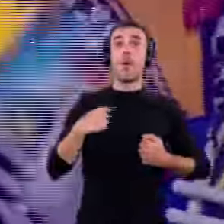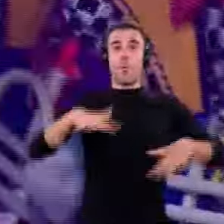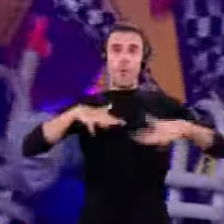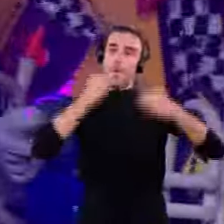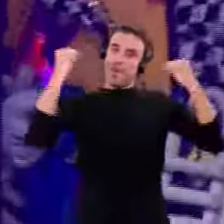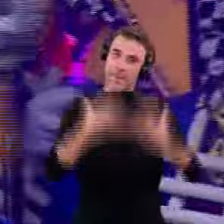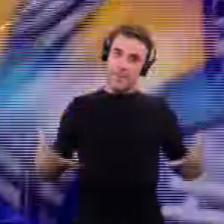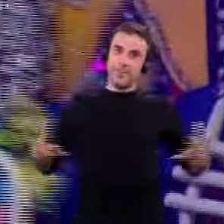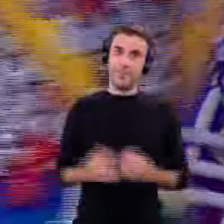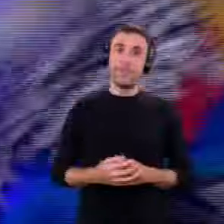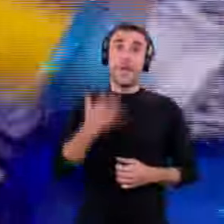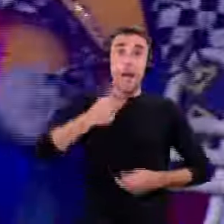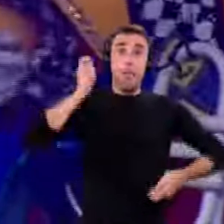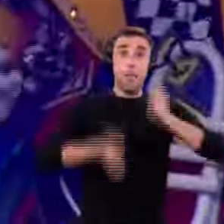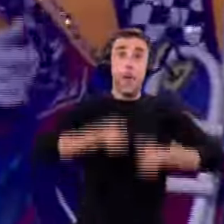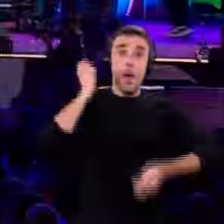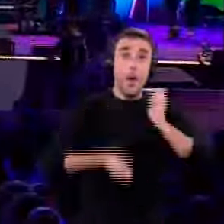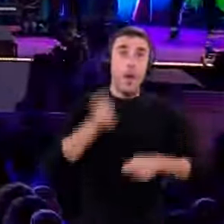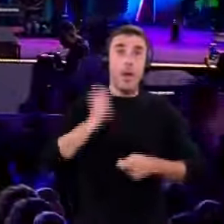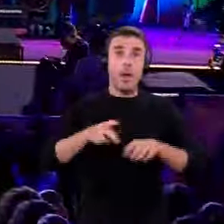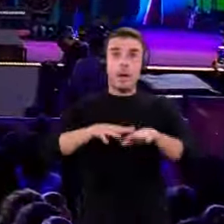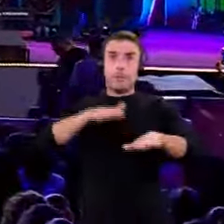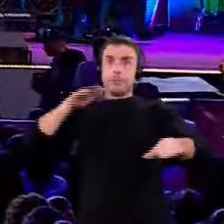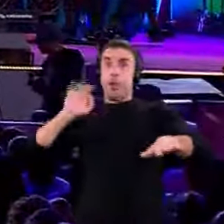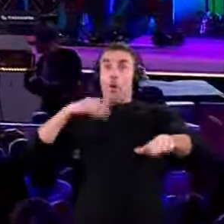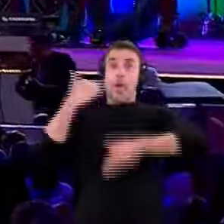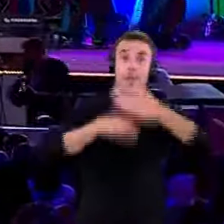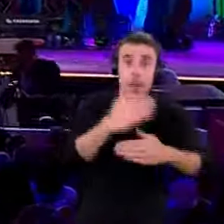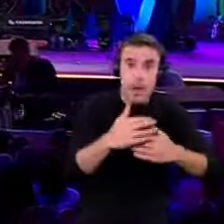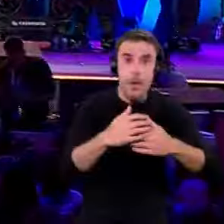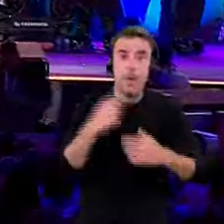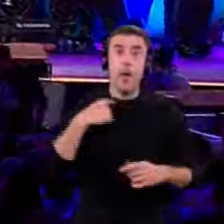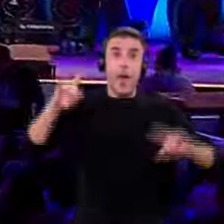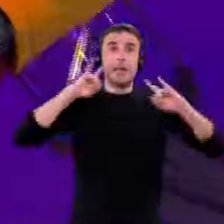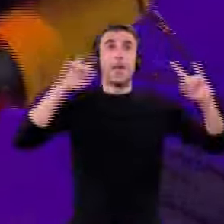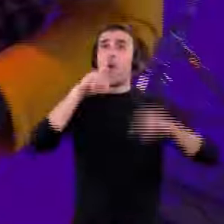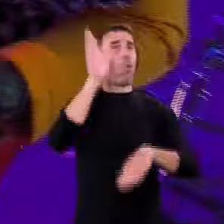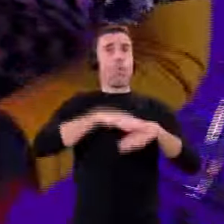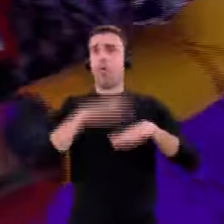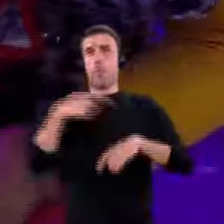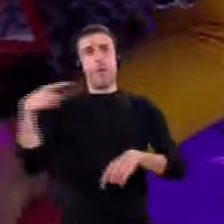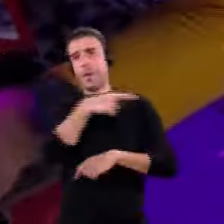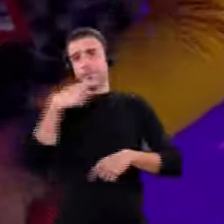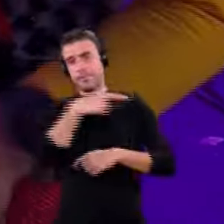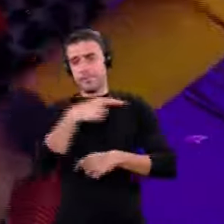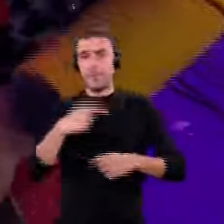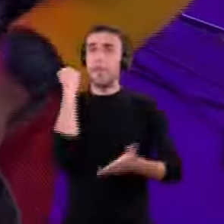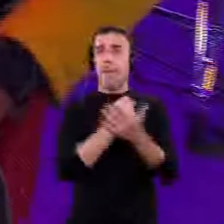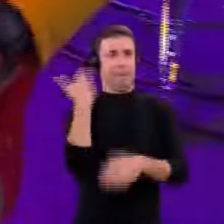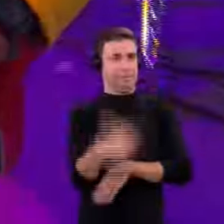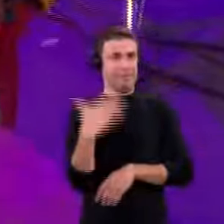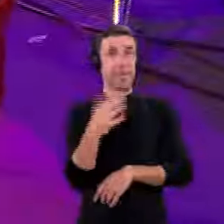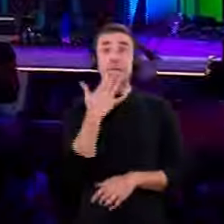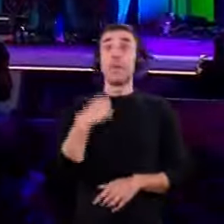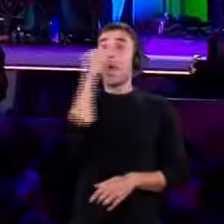mover. Y si la batería se me atrasa o se me para, son estos altavoces que esta marca es super mala. Si mi canción